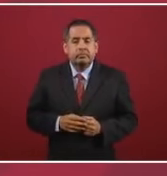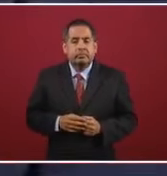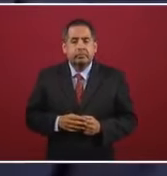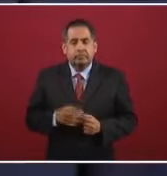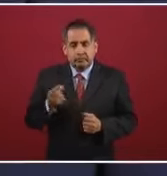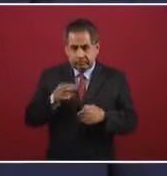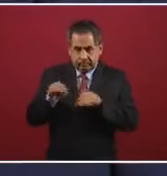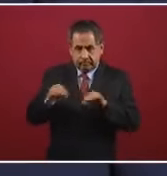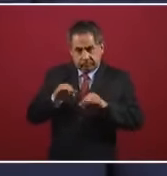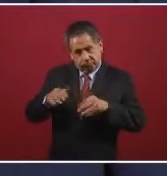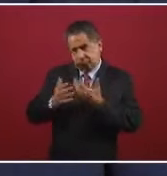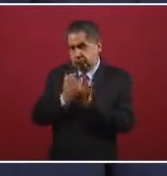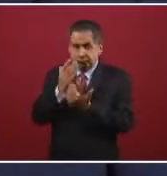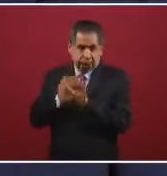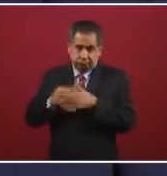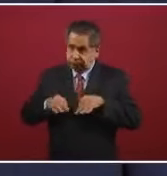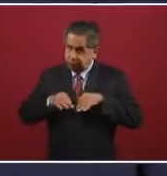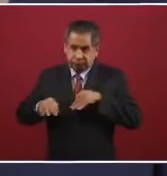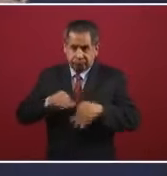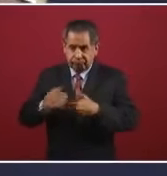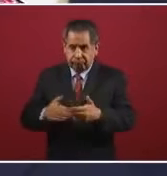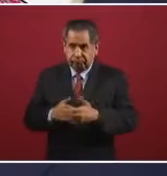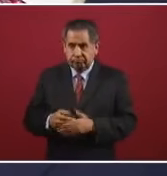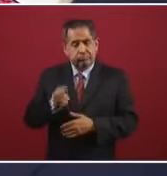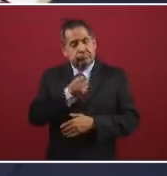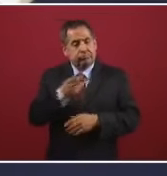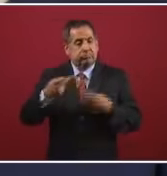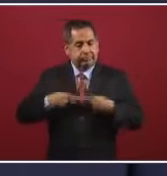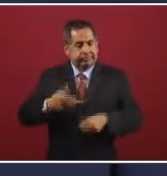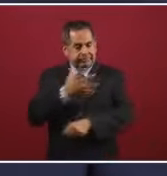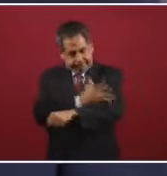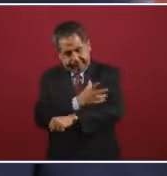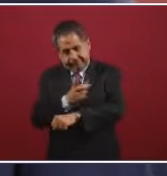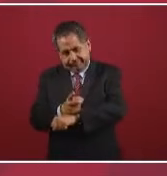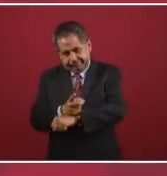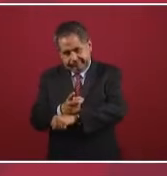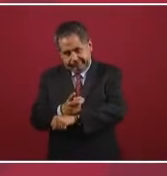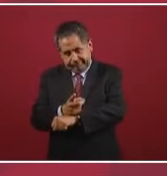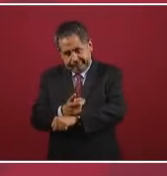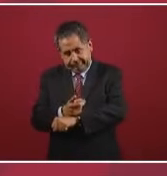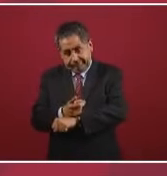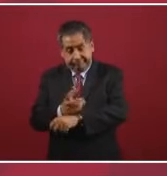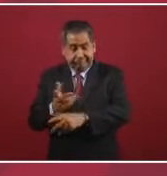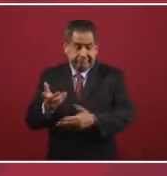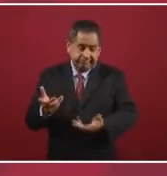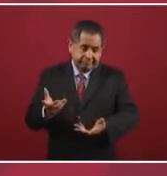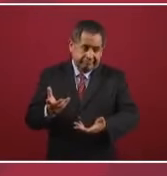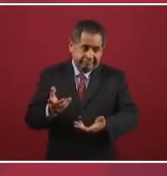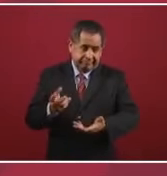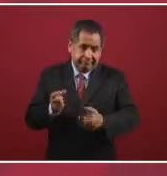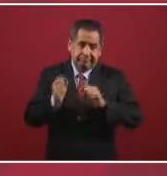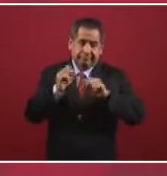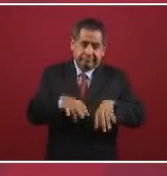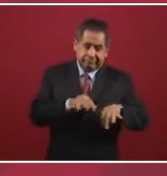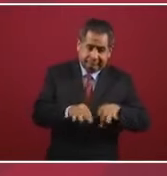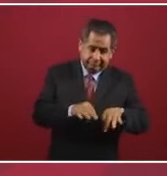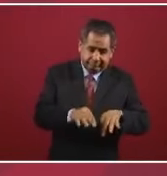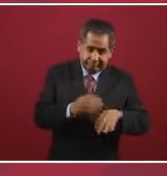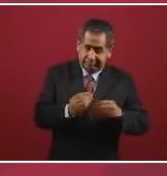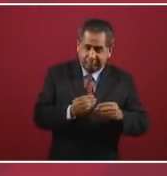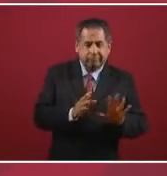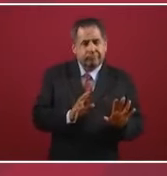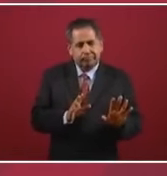el trabajo, porque hay gente honesta, pero no trabajan